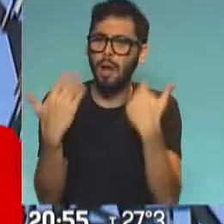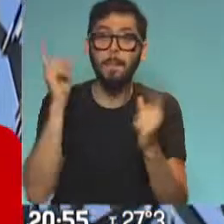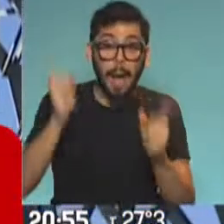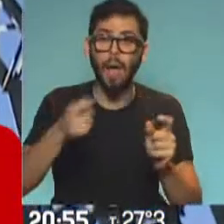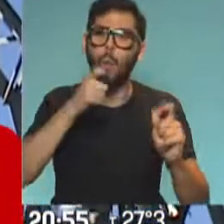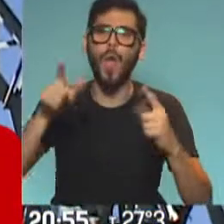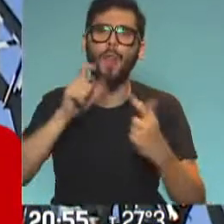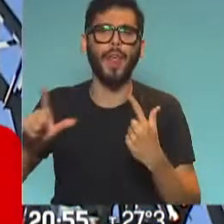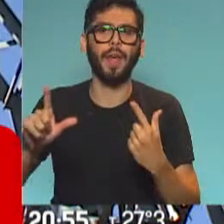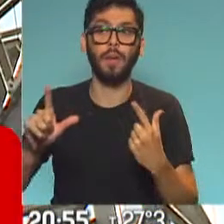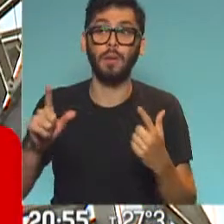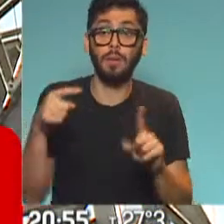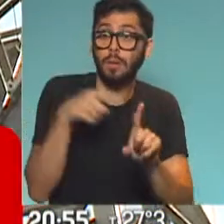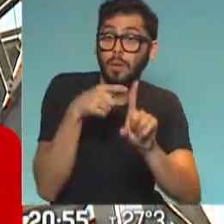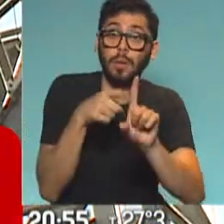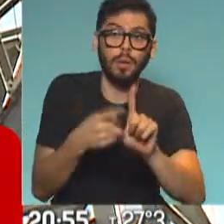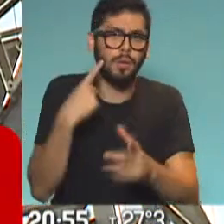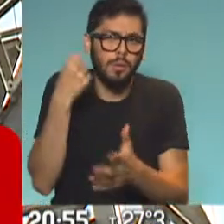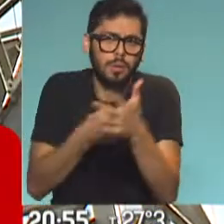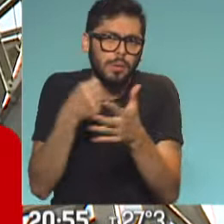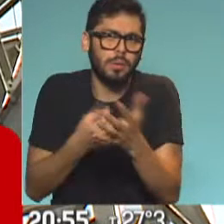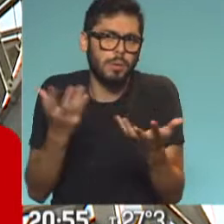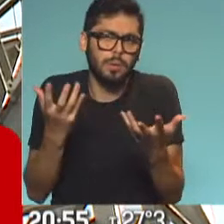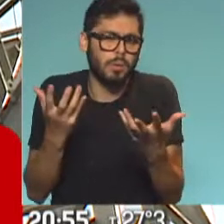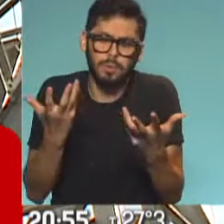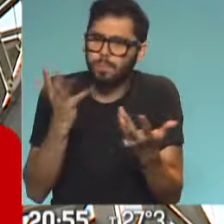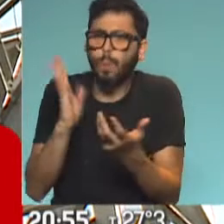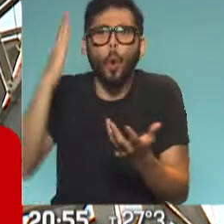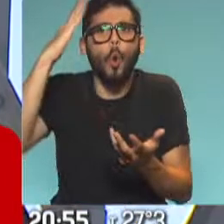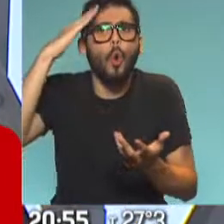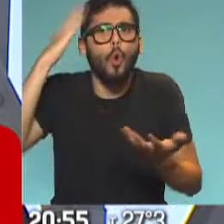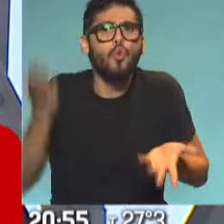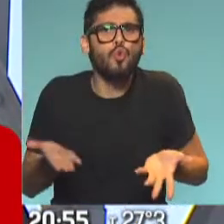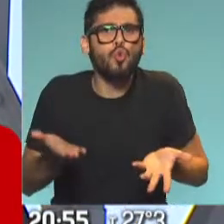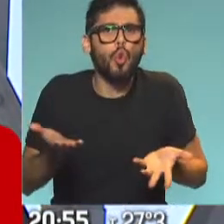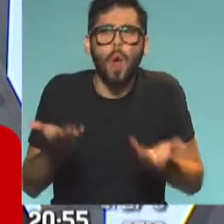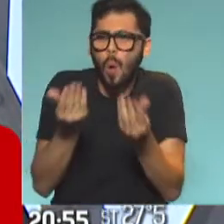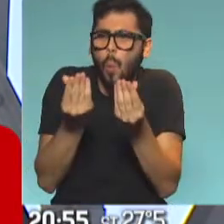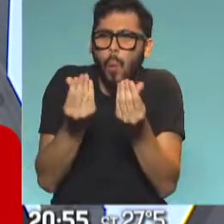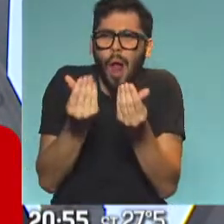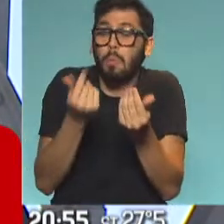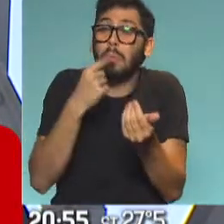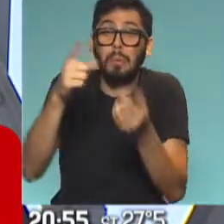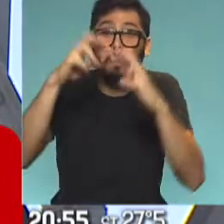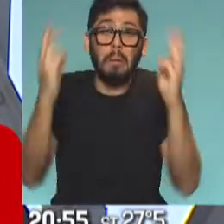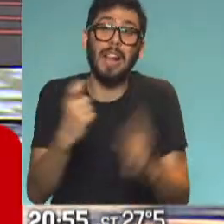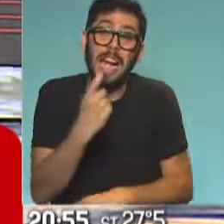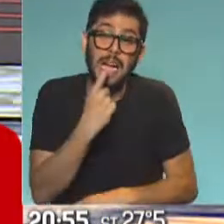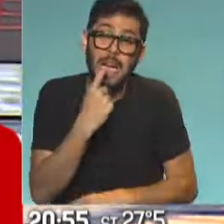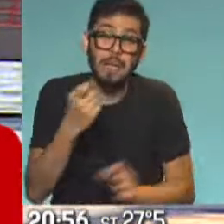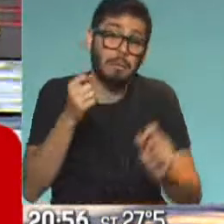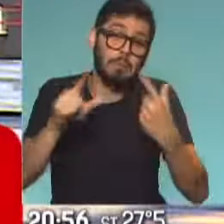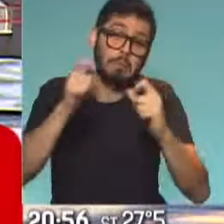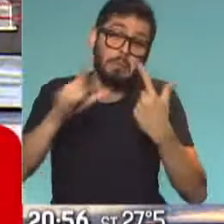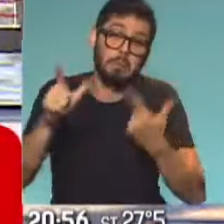era resignificarlo, que volviera a tener la importancia cultural que tenía, porque se lo estaba valuando como si fuera chatarra, se lo estaba vendiendo por el